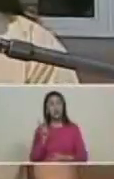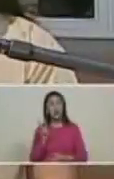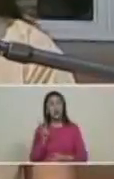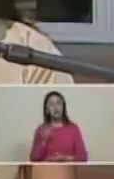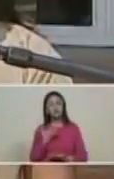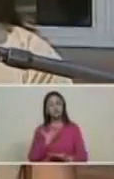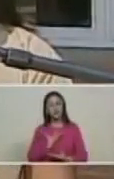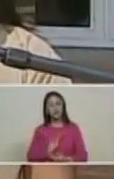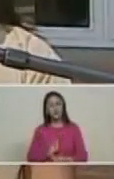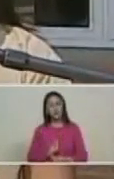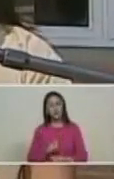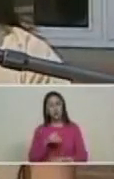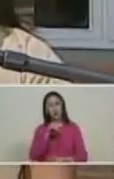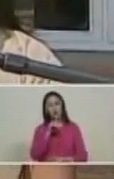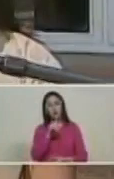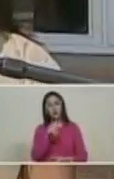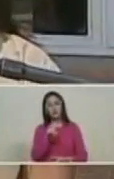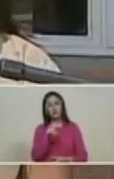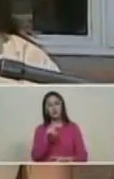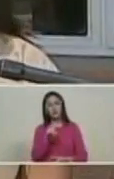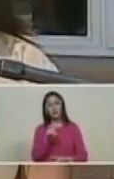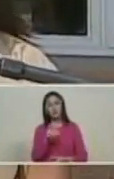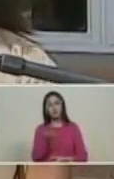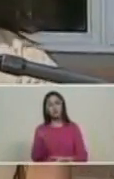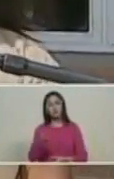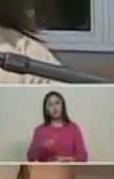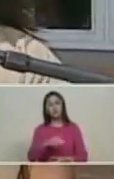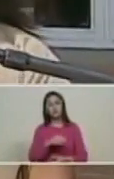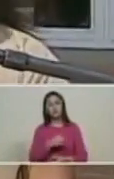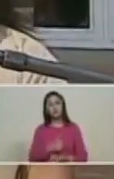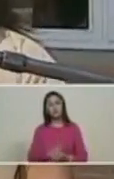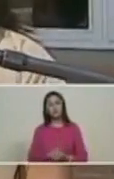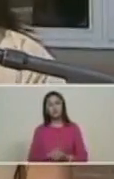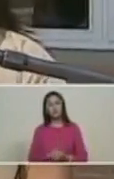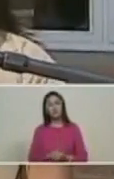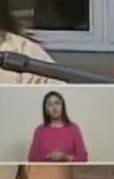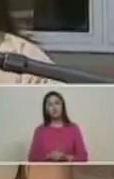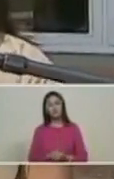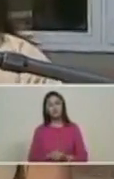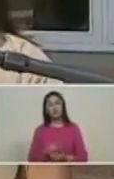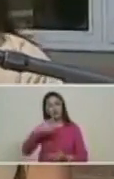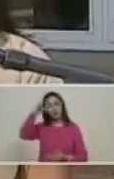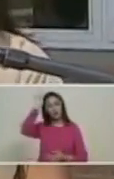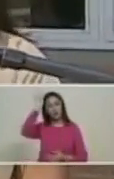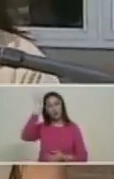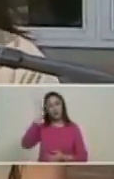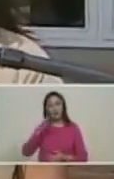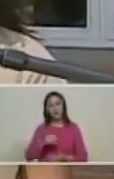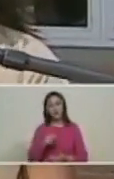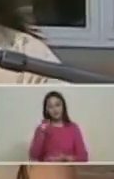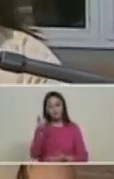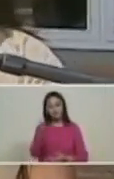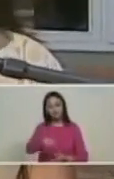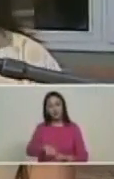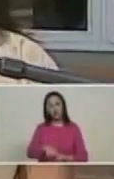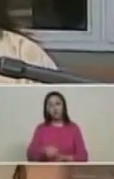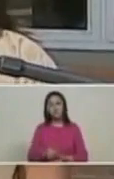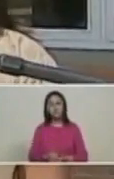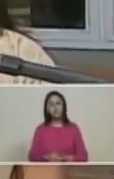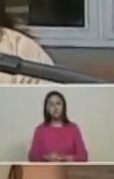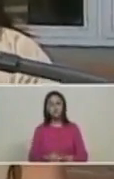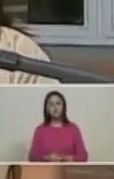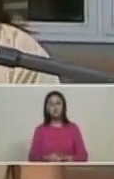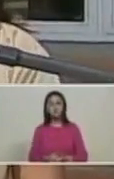noticia de que la desaparición física de la metralleta, como le llamaba nuestro eterno comandante Hugo Rafael Chávez Fría.